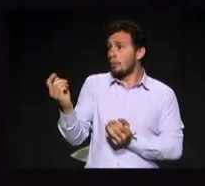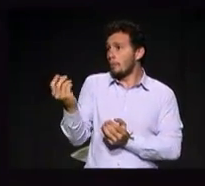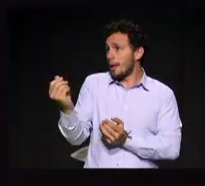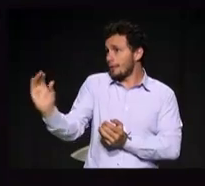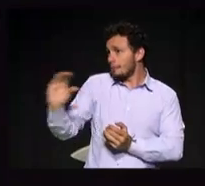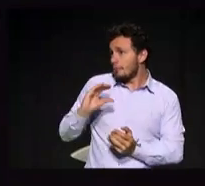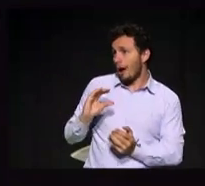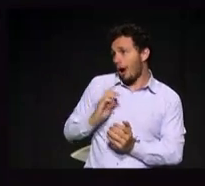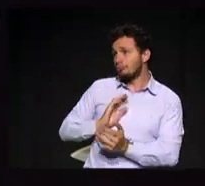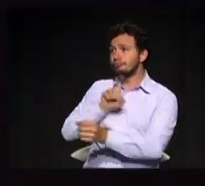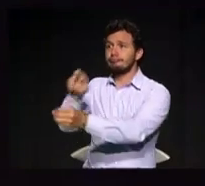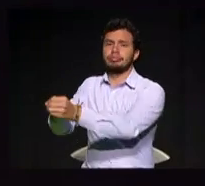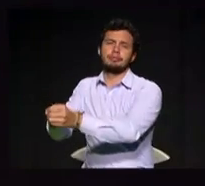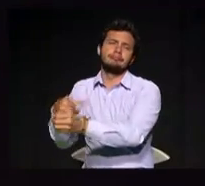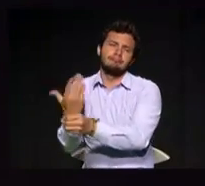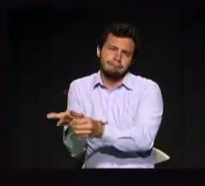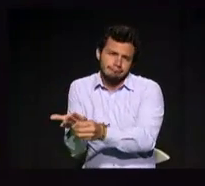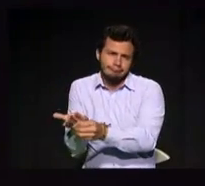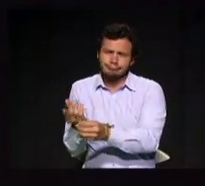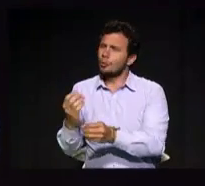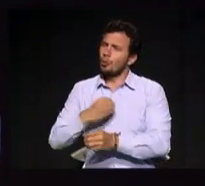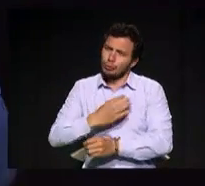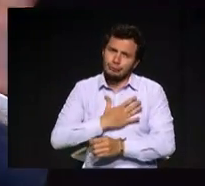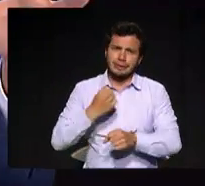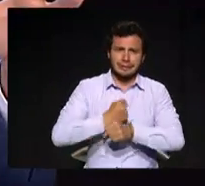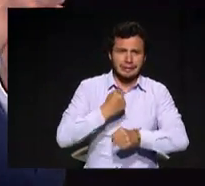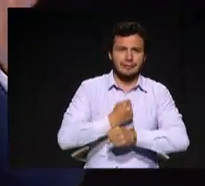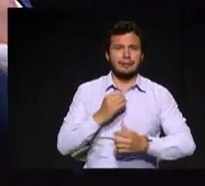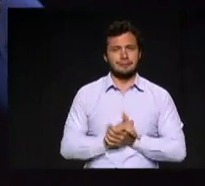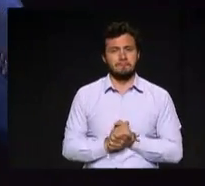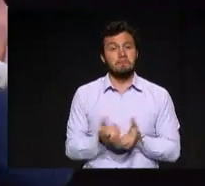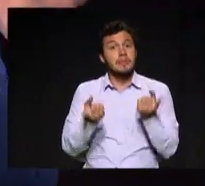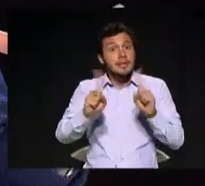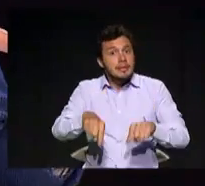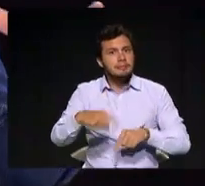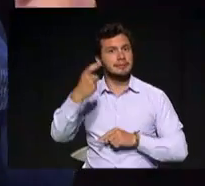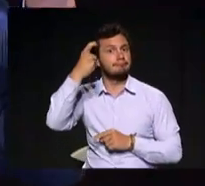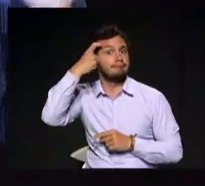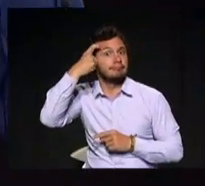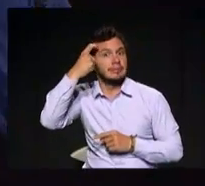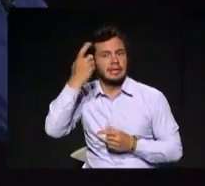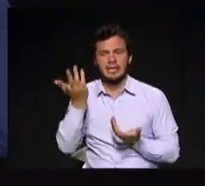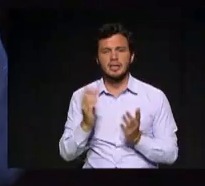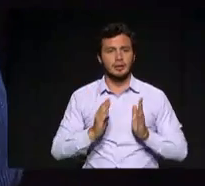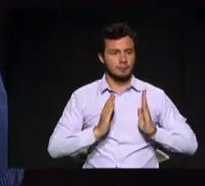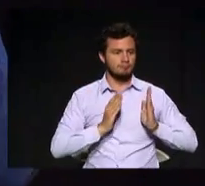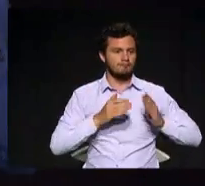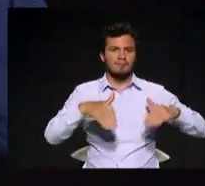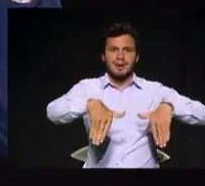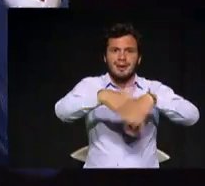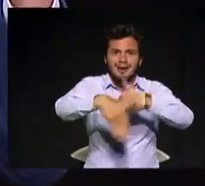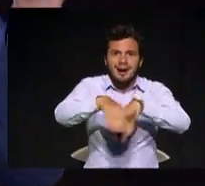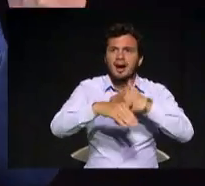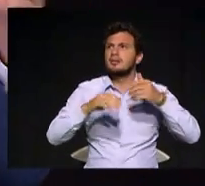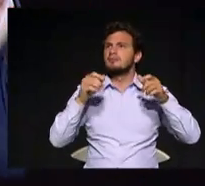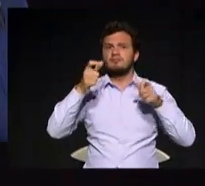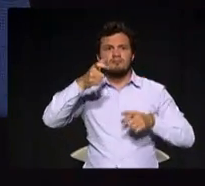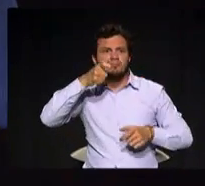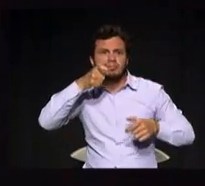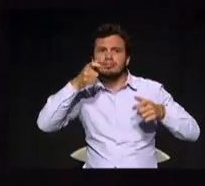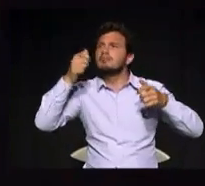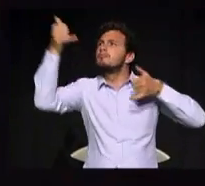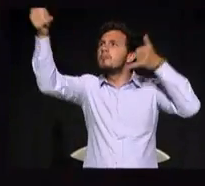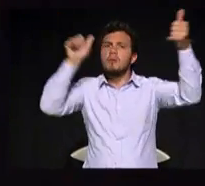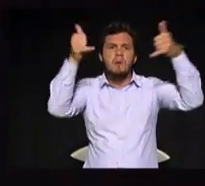realmente blindar el territorio utilizar zonas blindadas corredores seguros integrar cámaras públicas y privadas